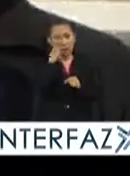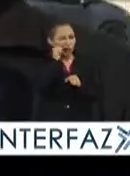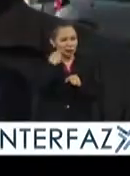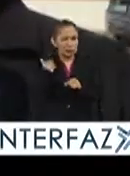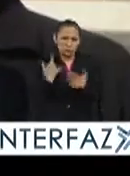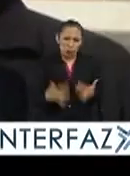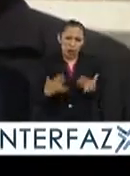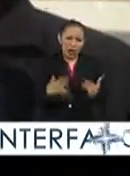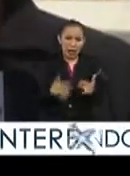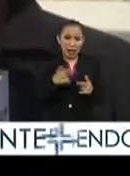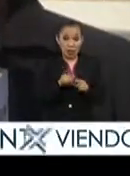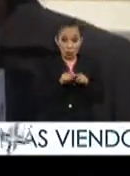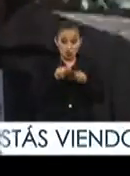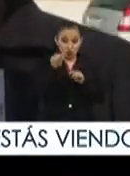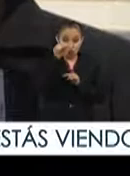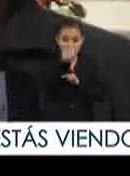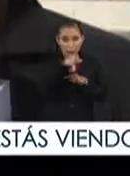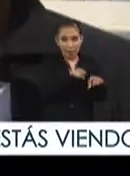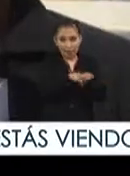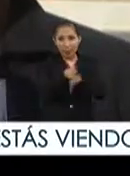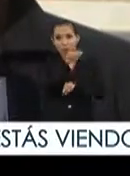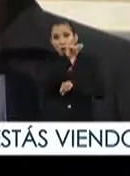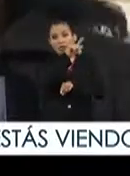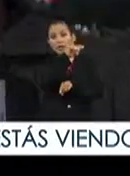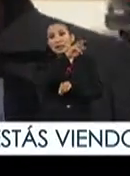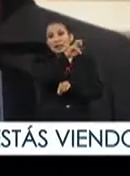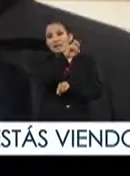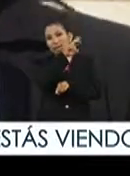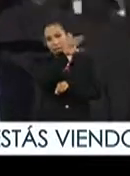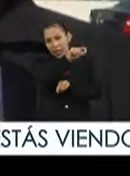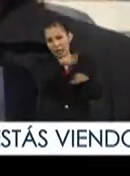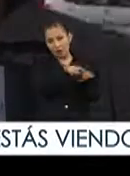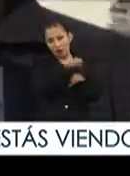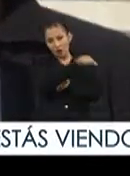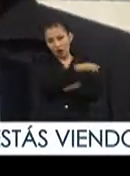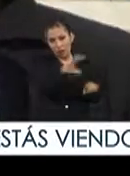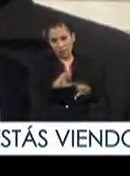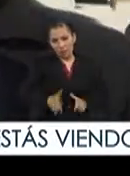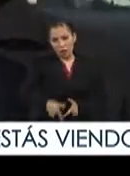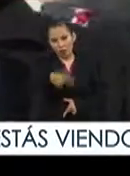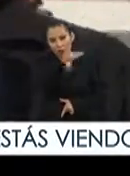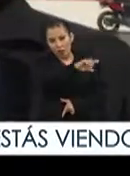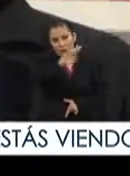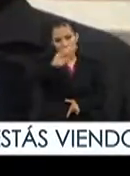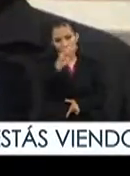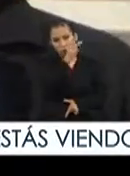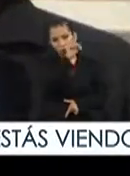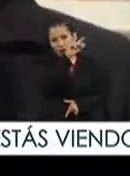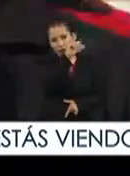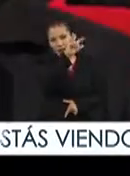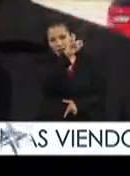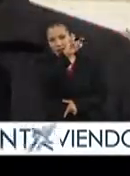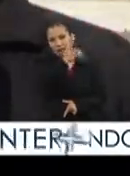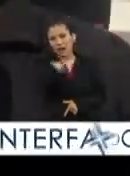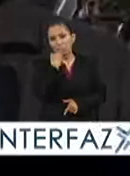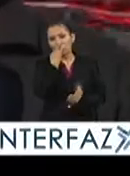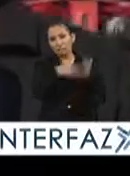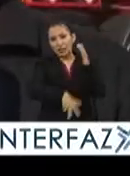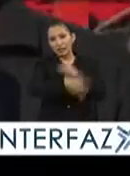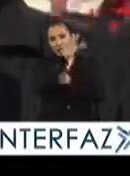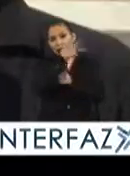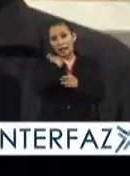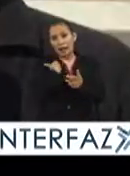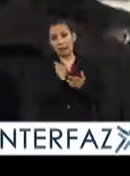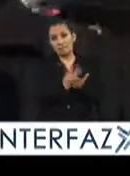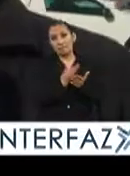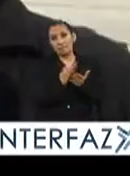en el salto de longitud. Él es hermano de Luis Rivera, por cierto, campeón de la Universidad Kazán 2013 y medalla